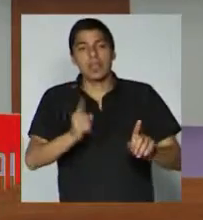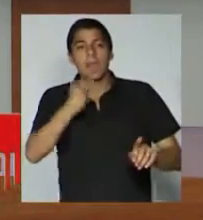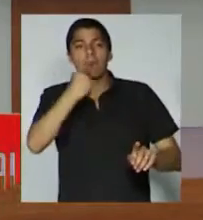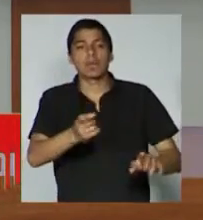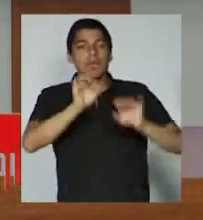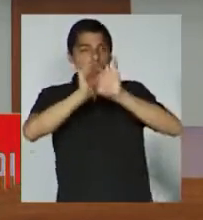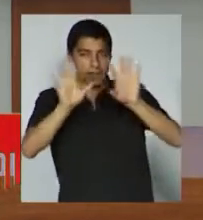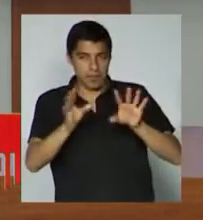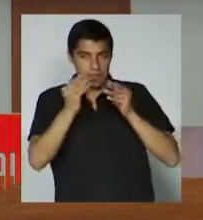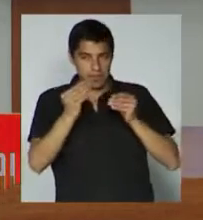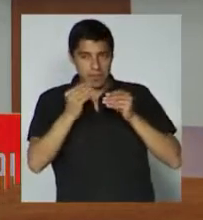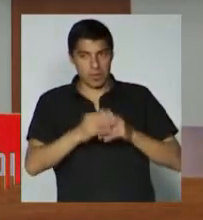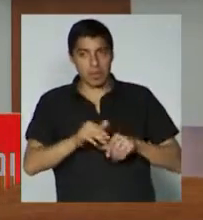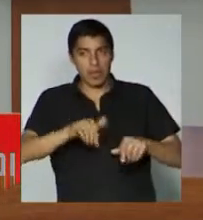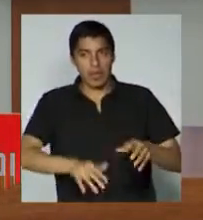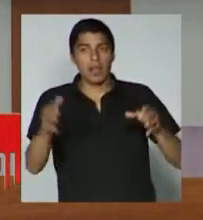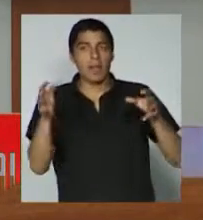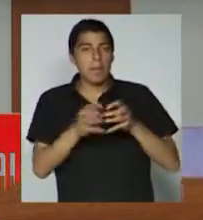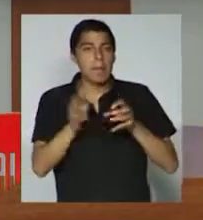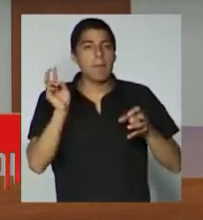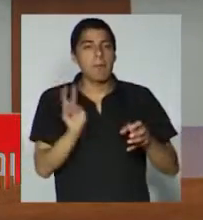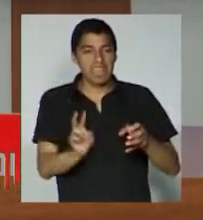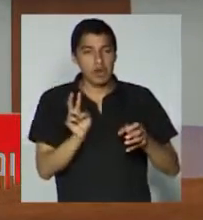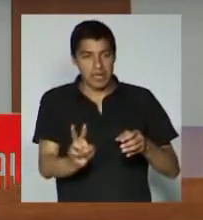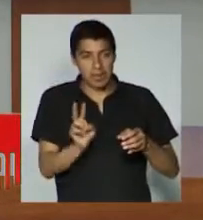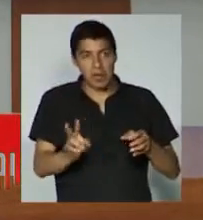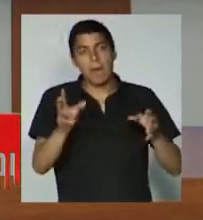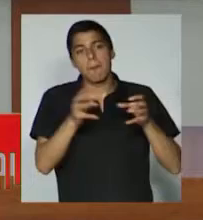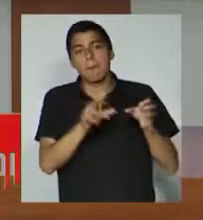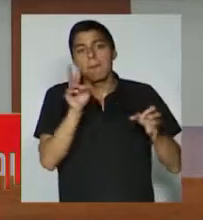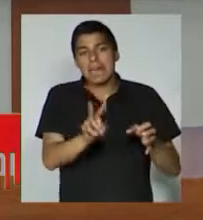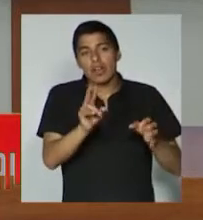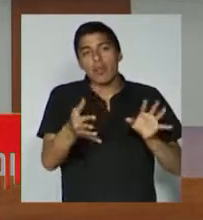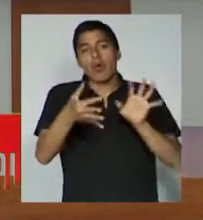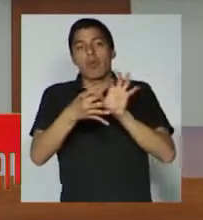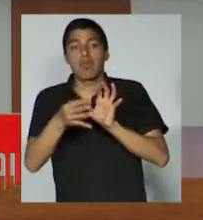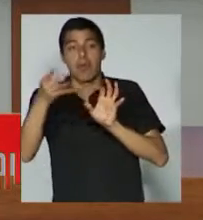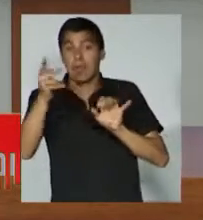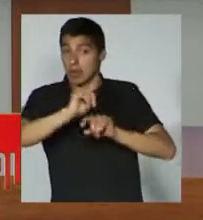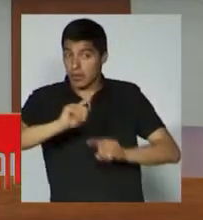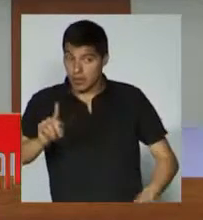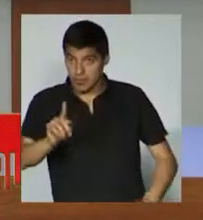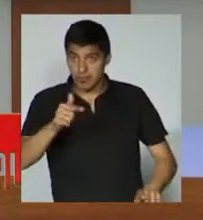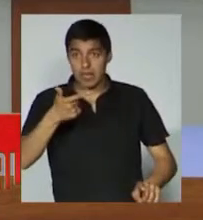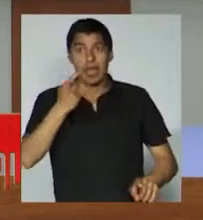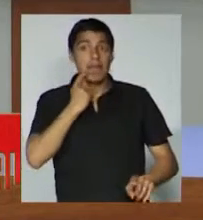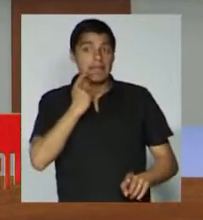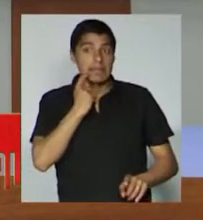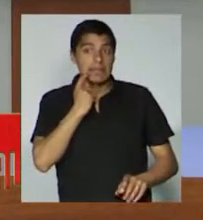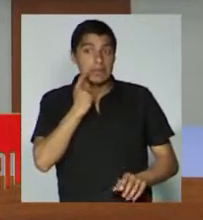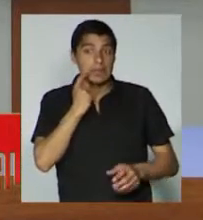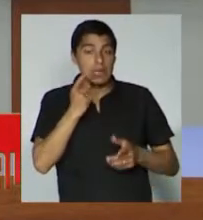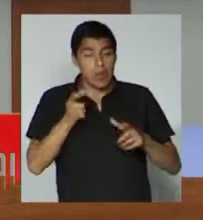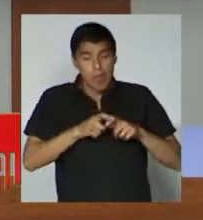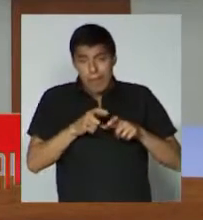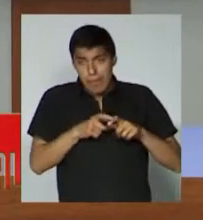es el peronismo, que a veces peronismo federal o peronismo no alineado de San Luis, que son muy pocos votos,